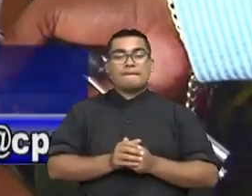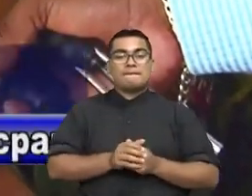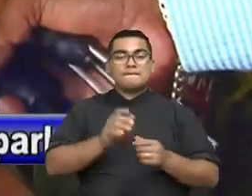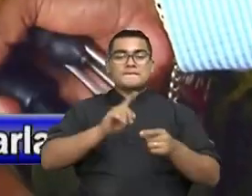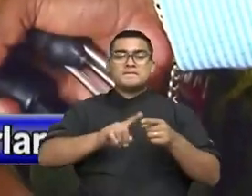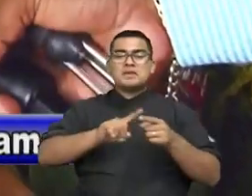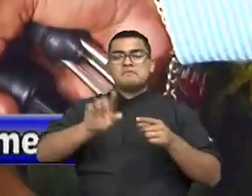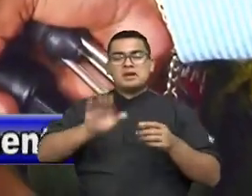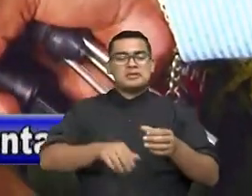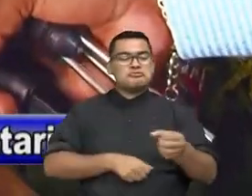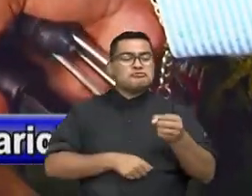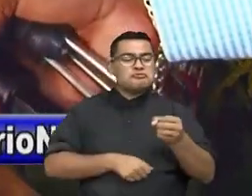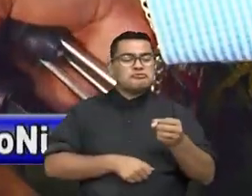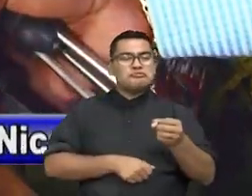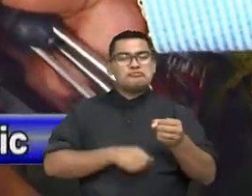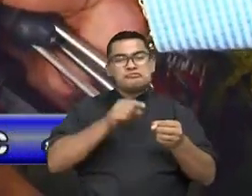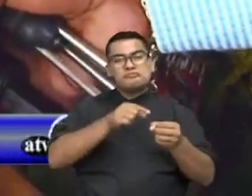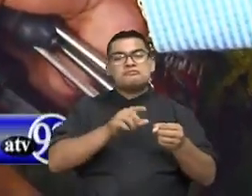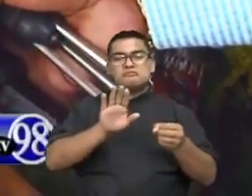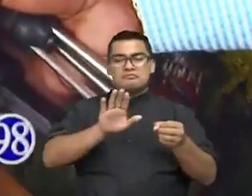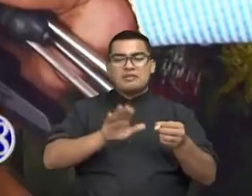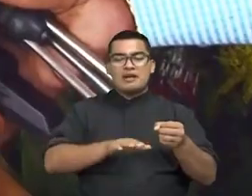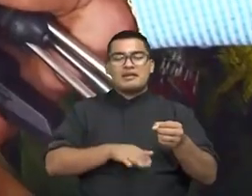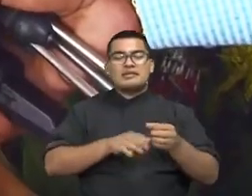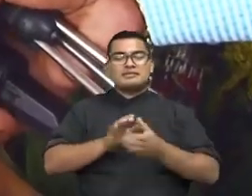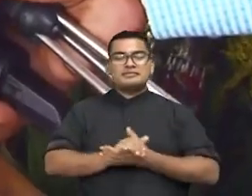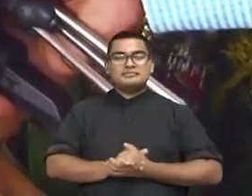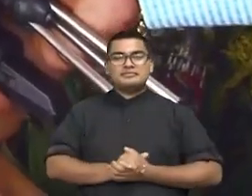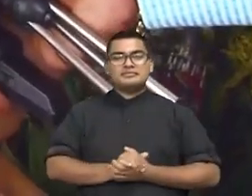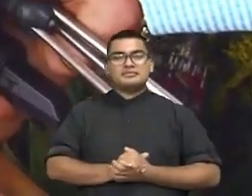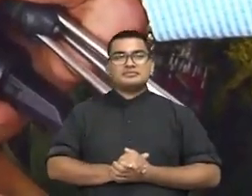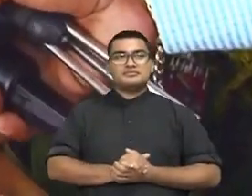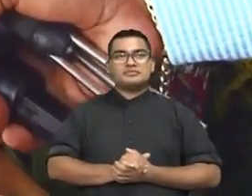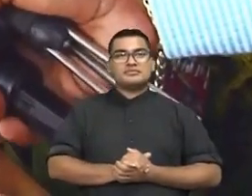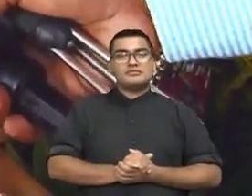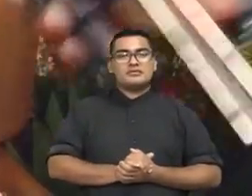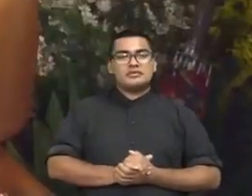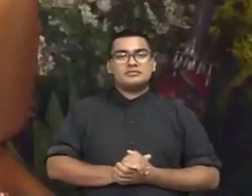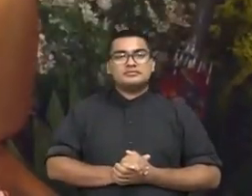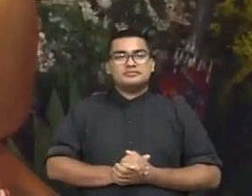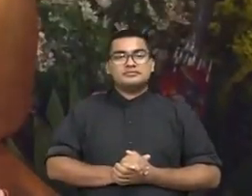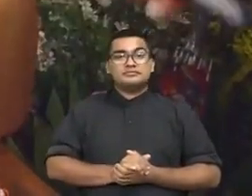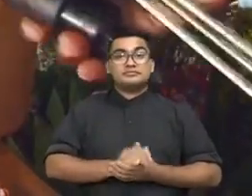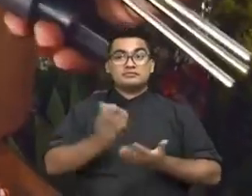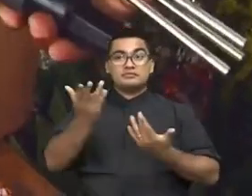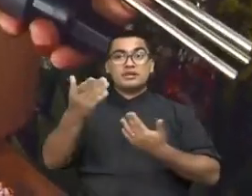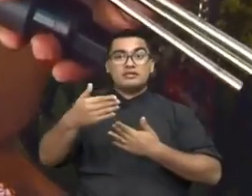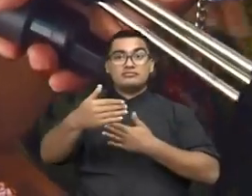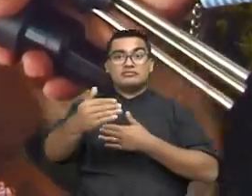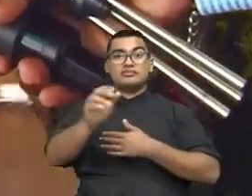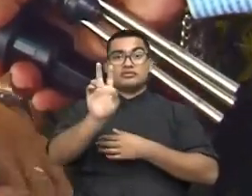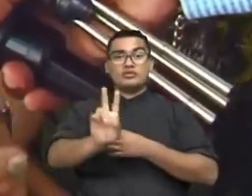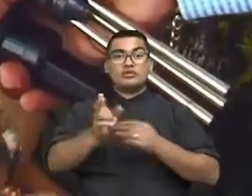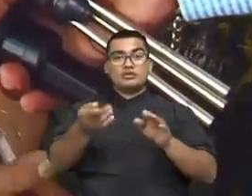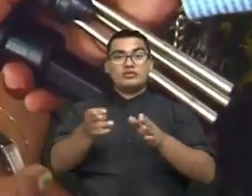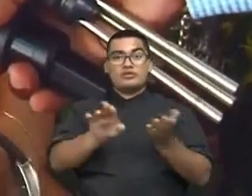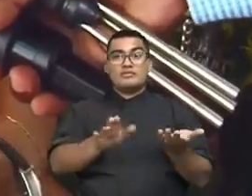los ramitos, moñitos. Esperamos muy buenas ventas.